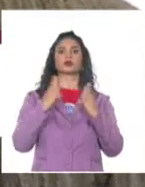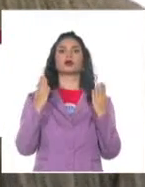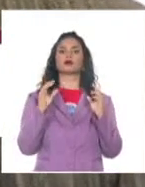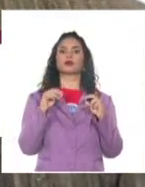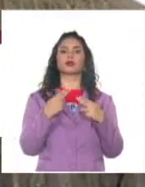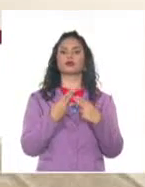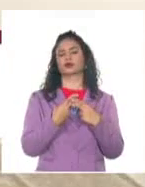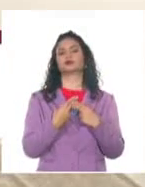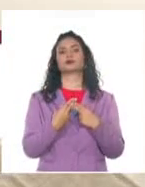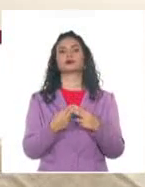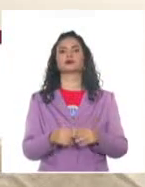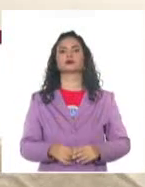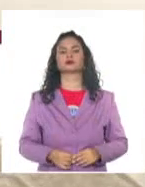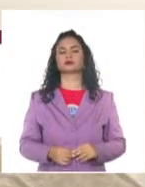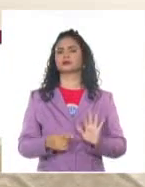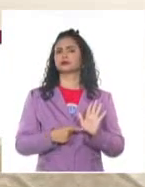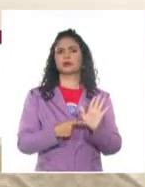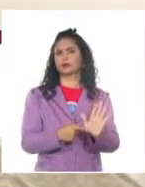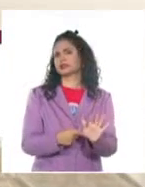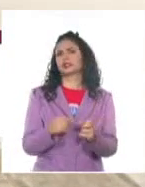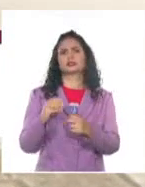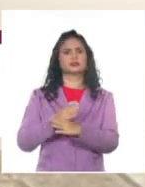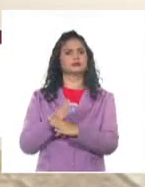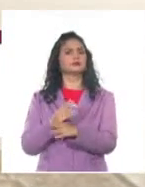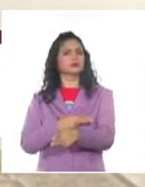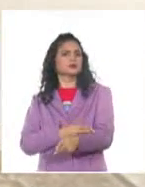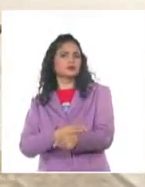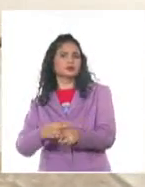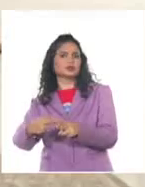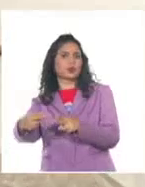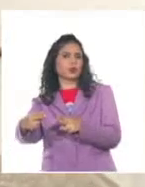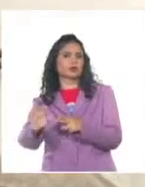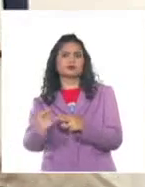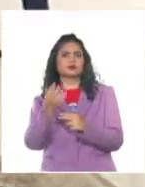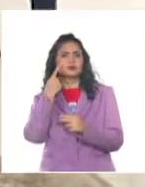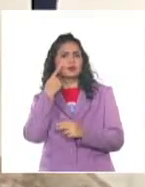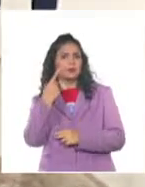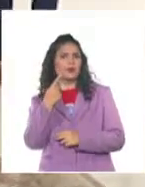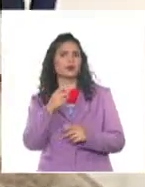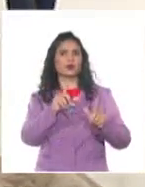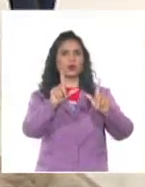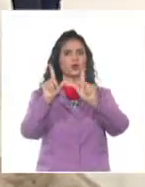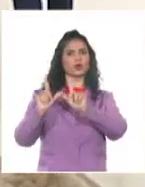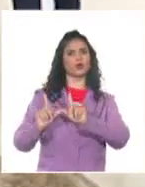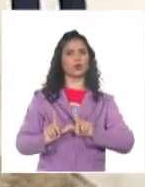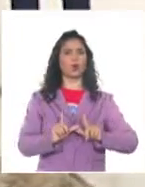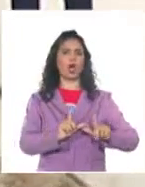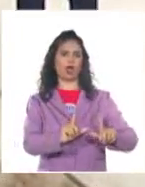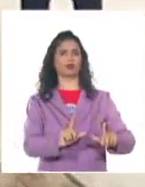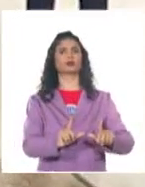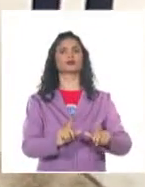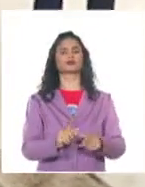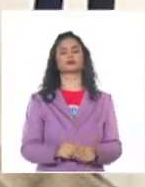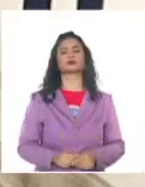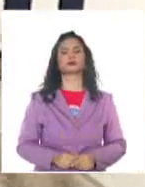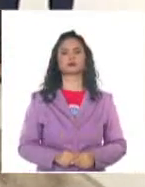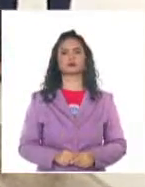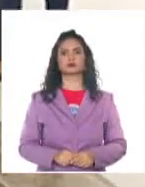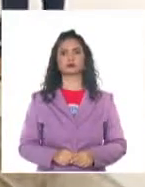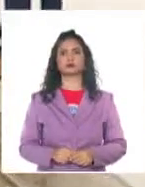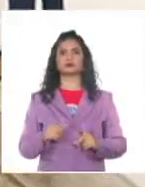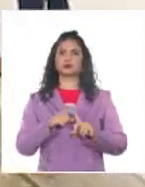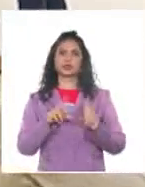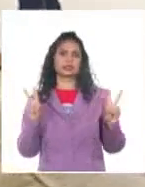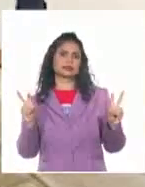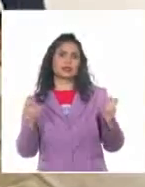Es como un presagio que siempre se vio a partir del cuadro de Antonia, como que era un presagio de la muerte